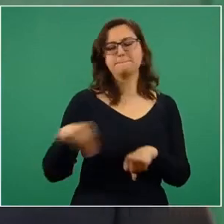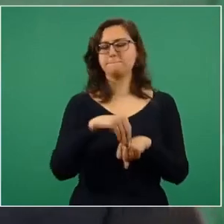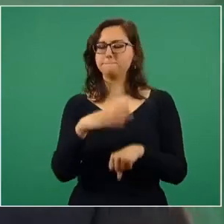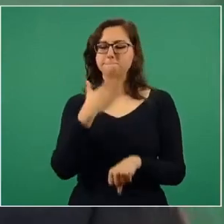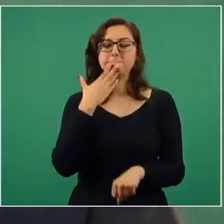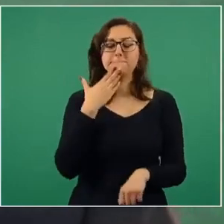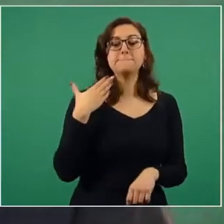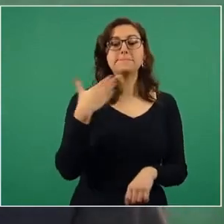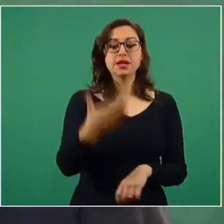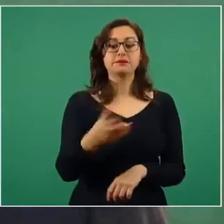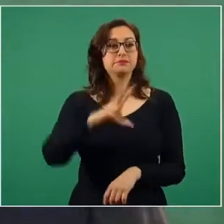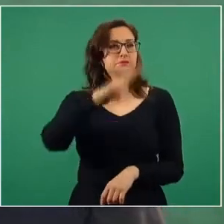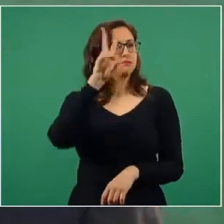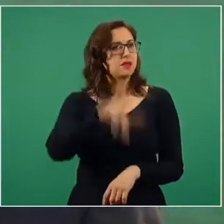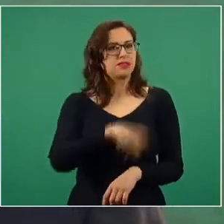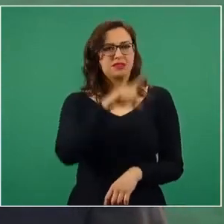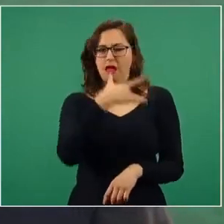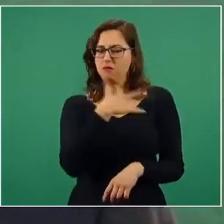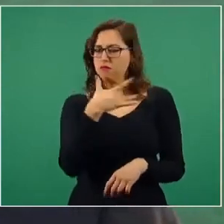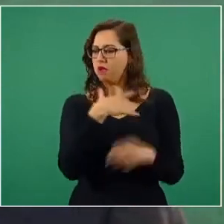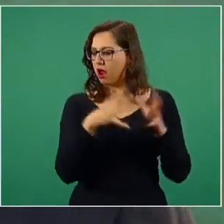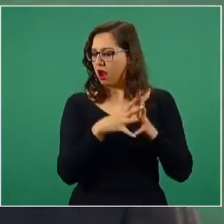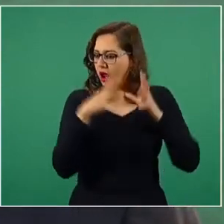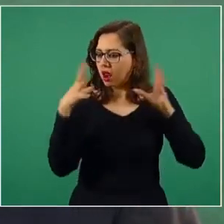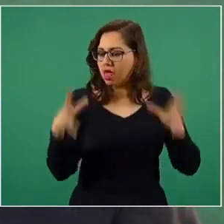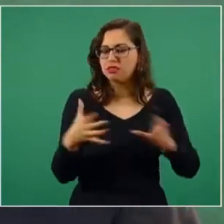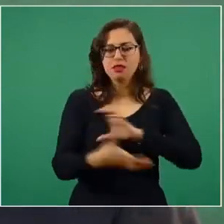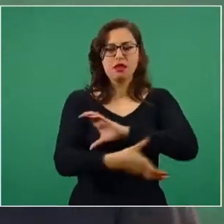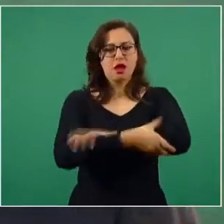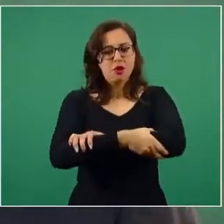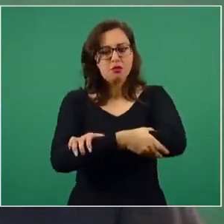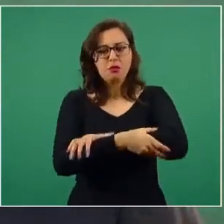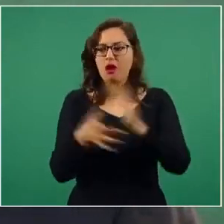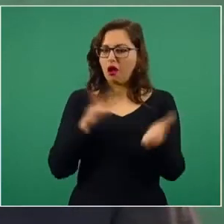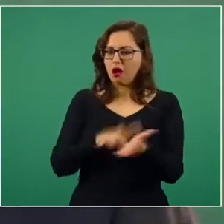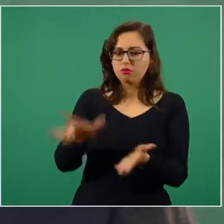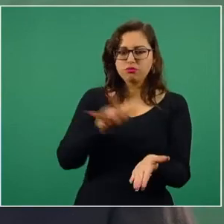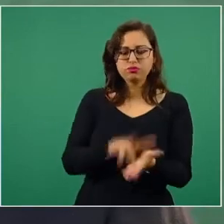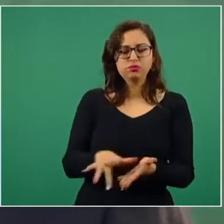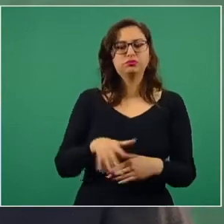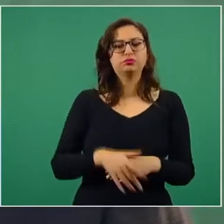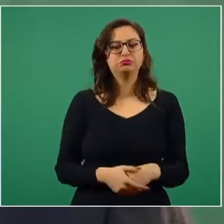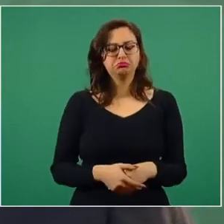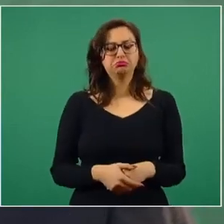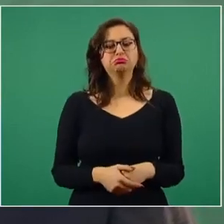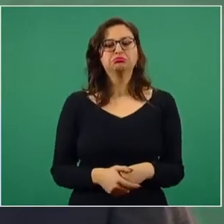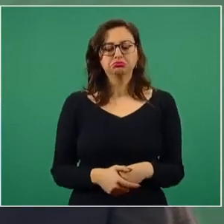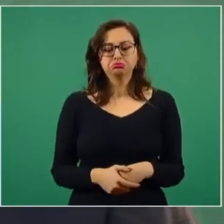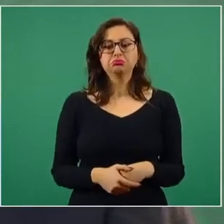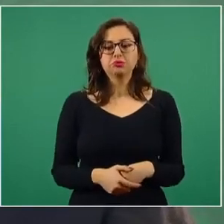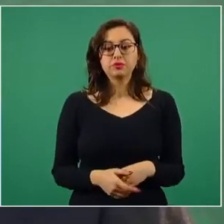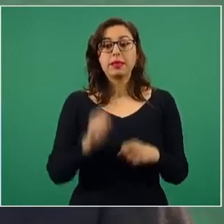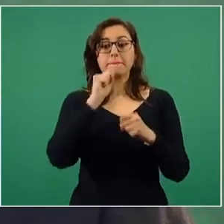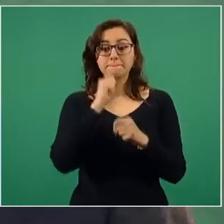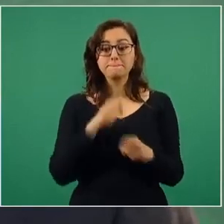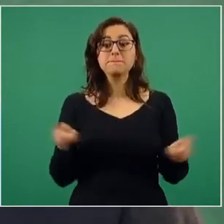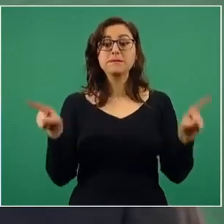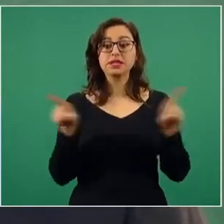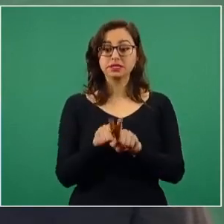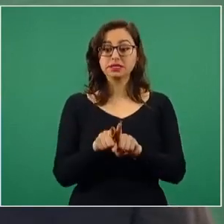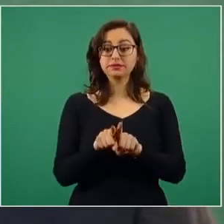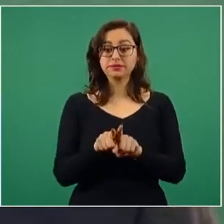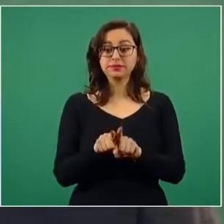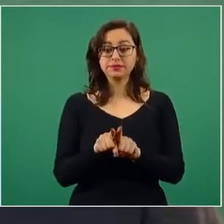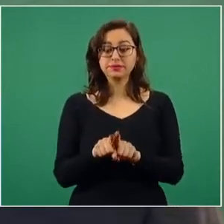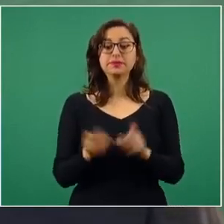hay mucha solidaridad. Hemos conseguido eso. Y también ya se consiguió que en México